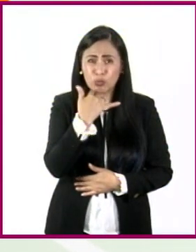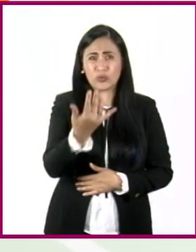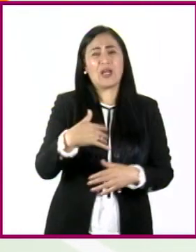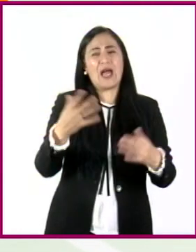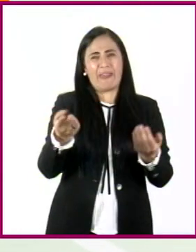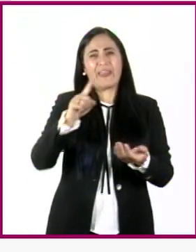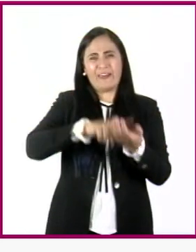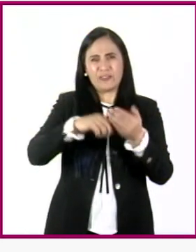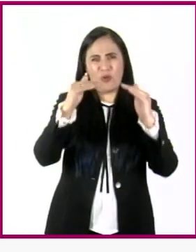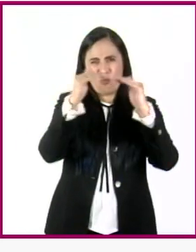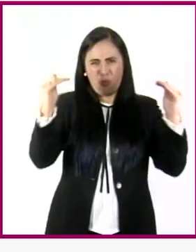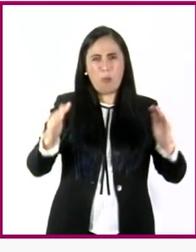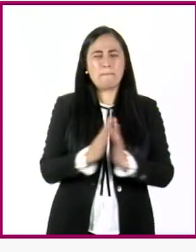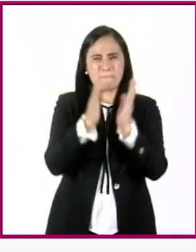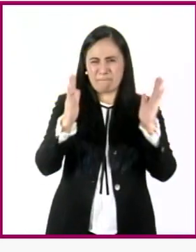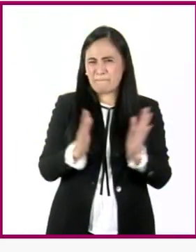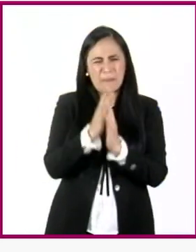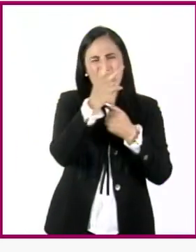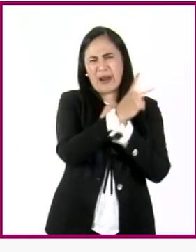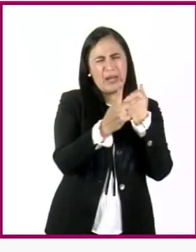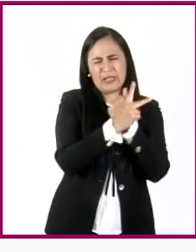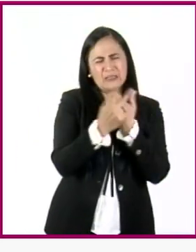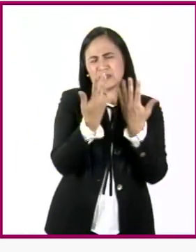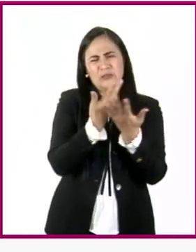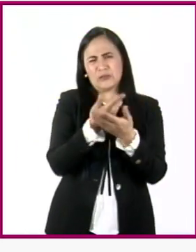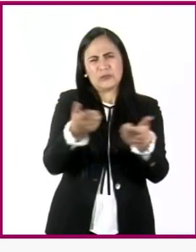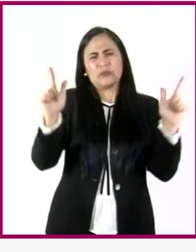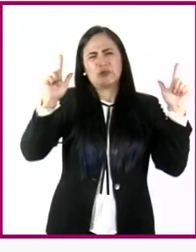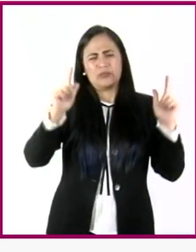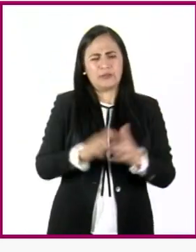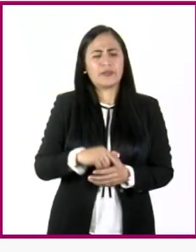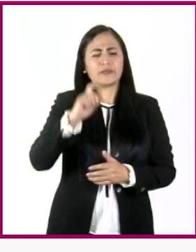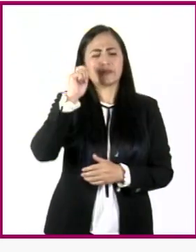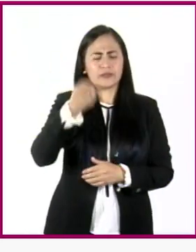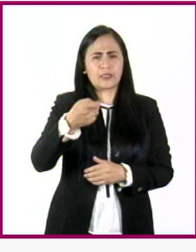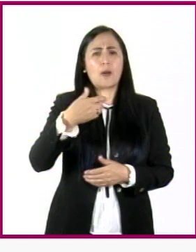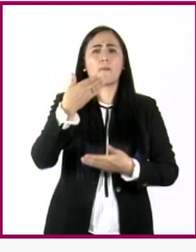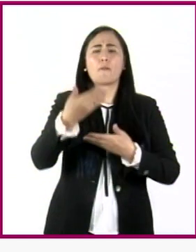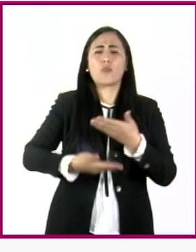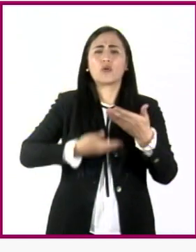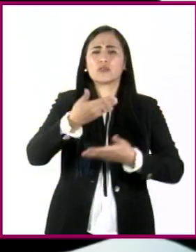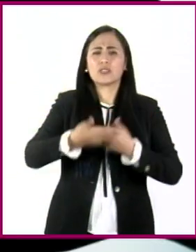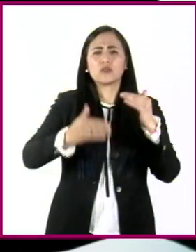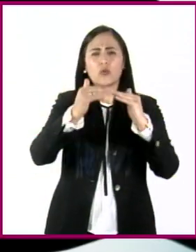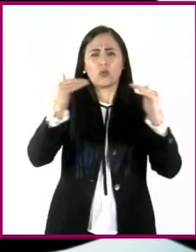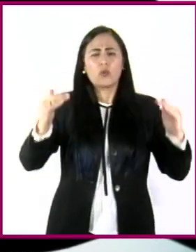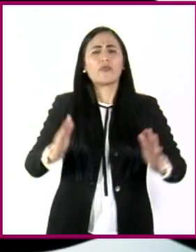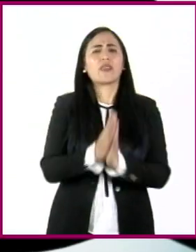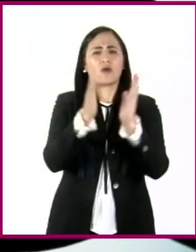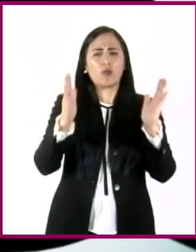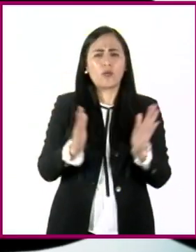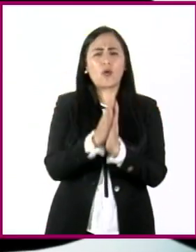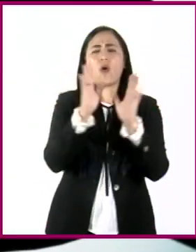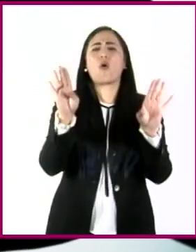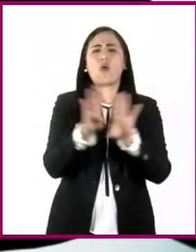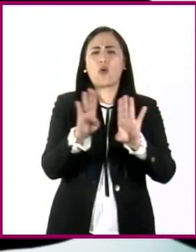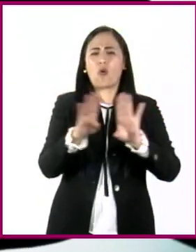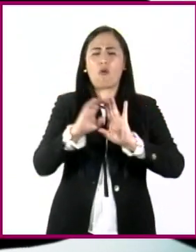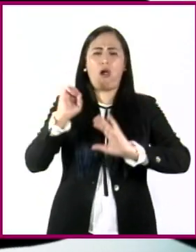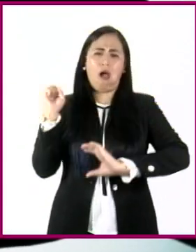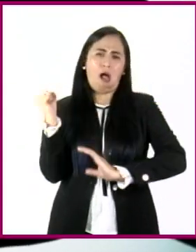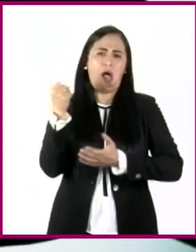cualquier país ocurre cuando entra en contacto directo con los procesos democráticos mediante el